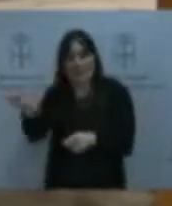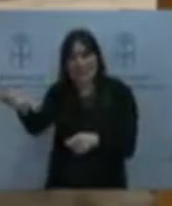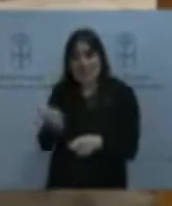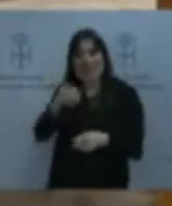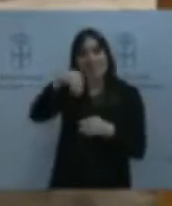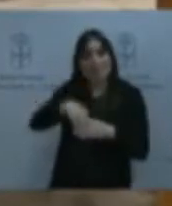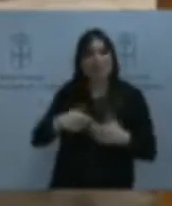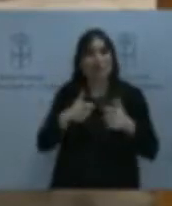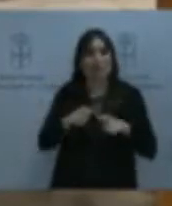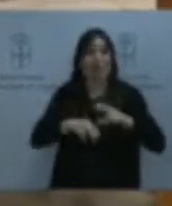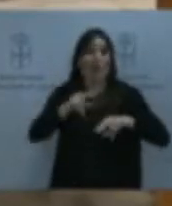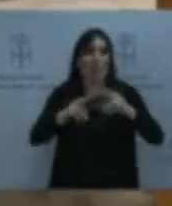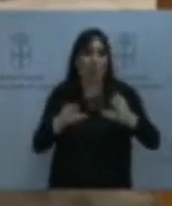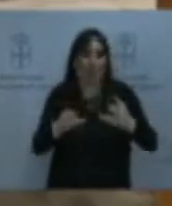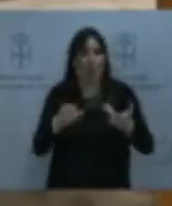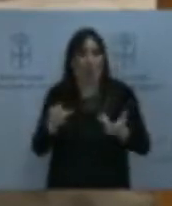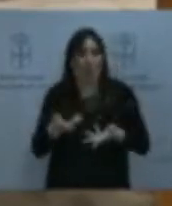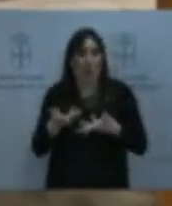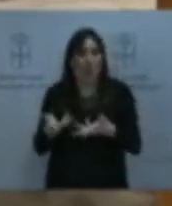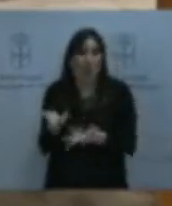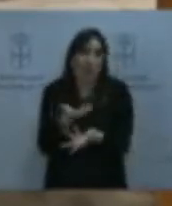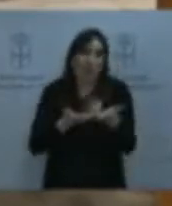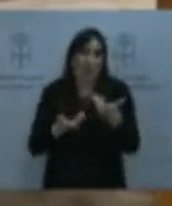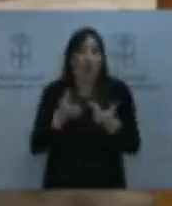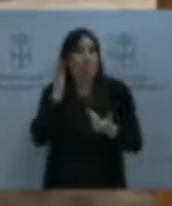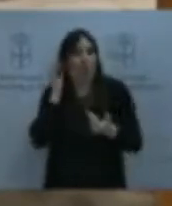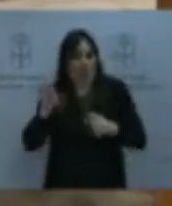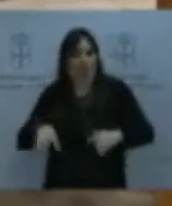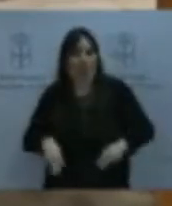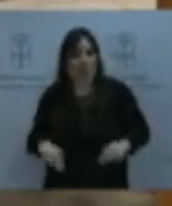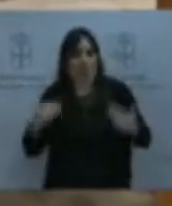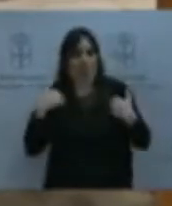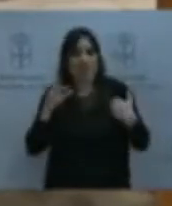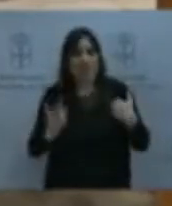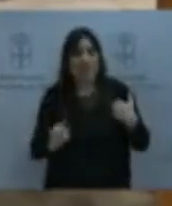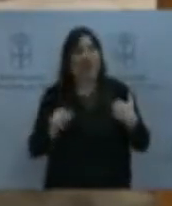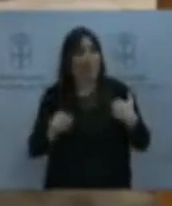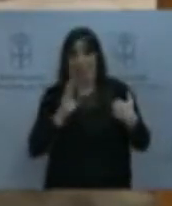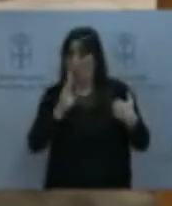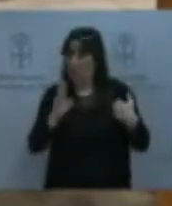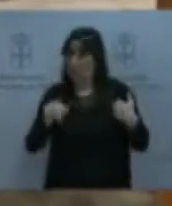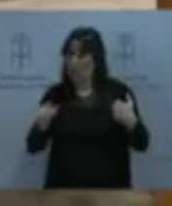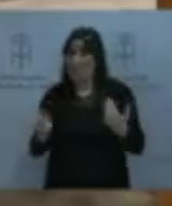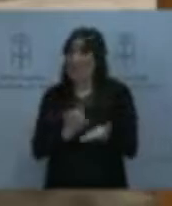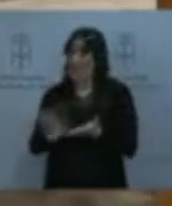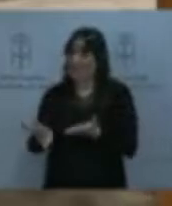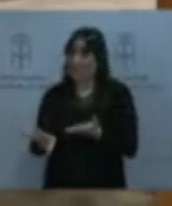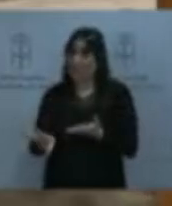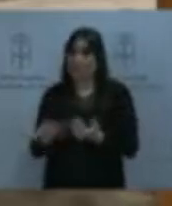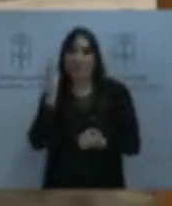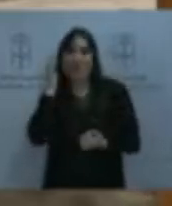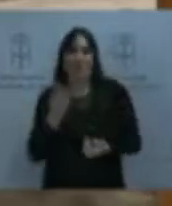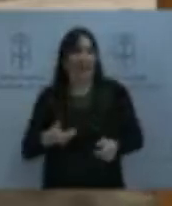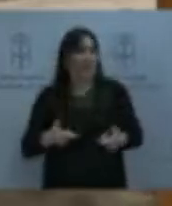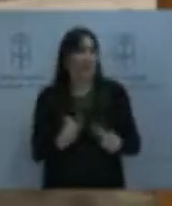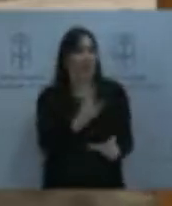las mujeres asumieron esa carga y la responsabilidad, pero fueron las primeras despedidas. Es decir, de nada vale a las mujeres entrar en esos sectores masculinizados, con esos